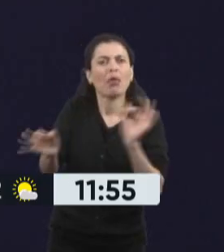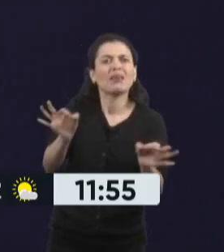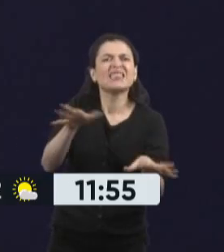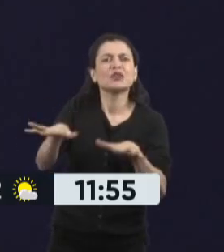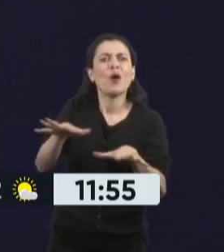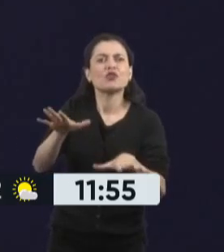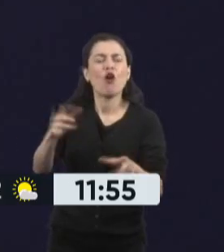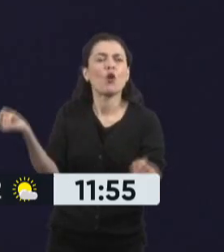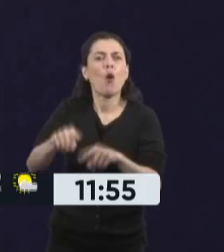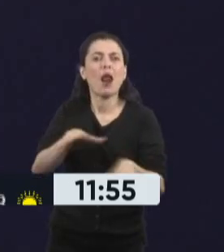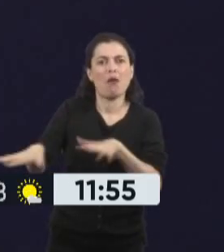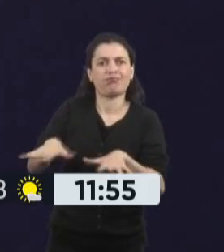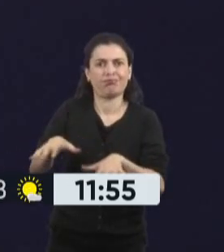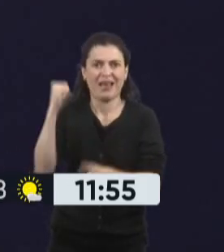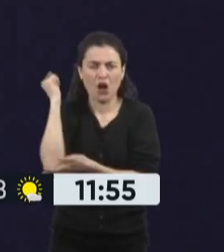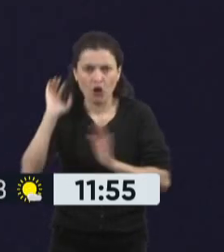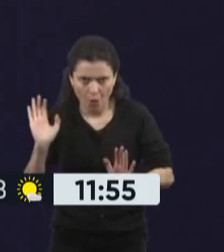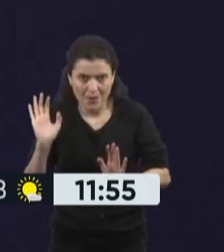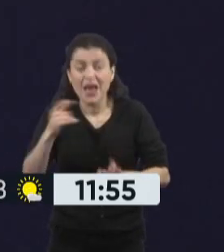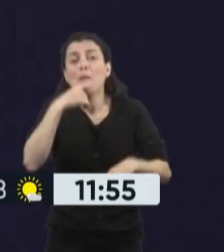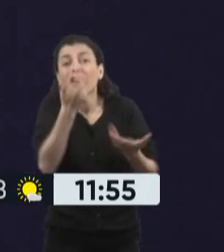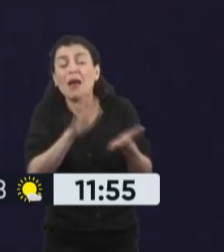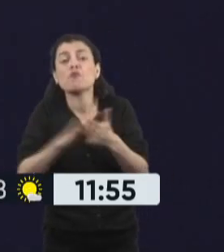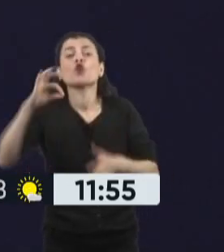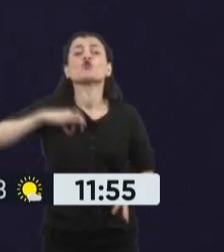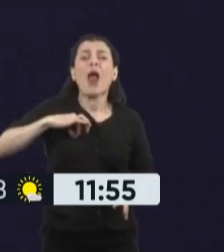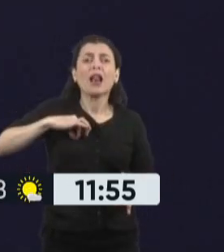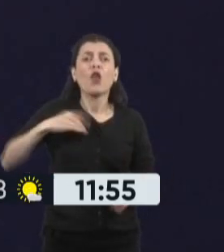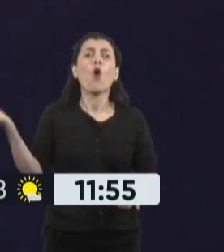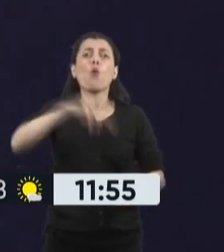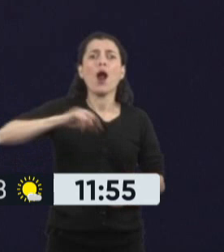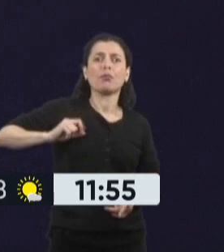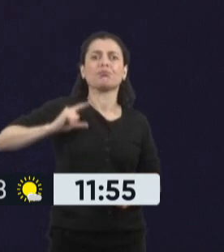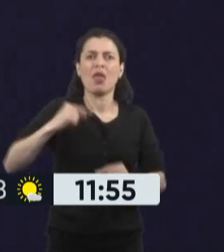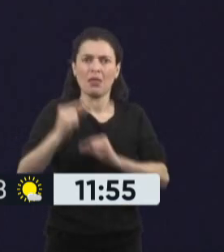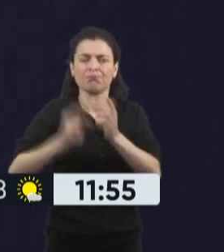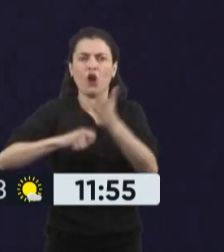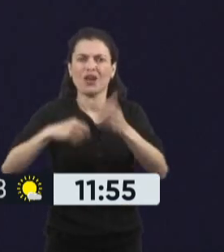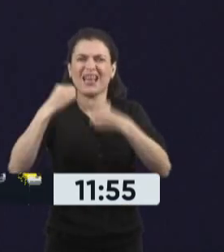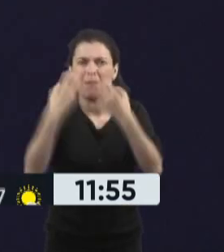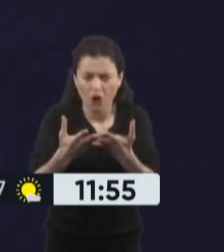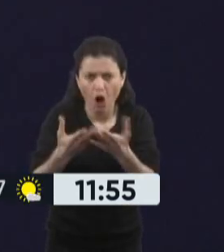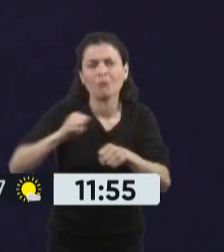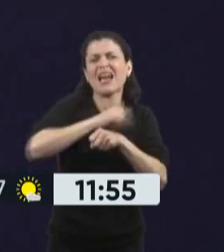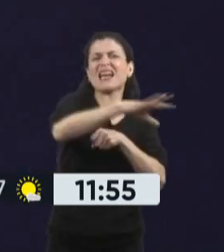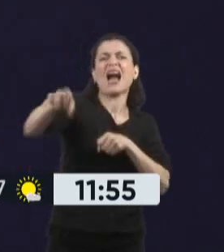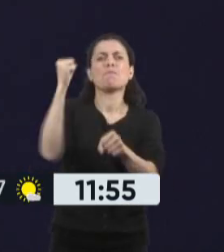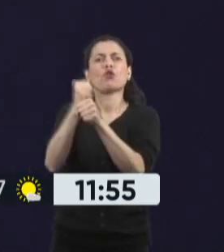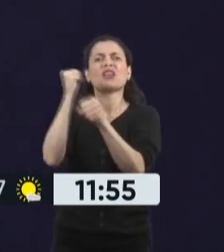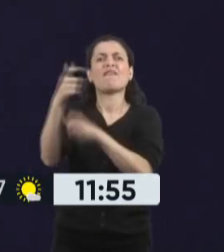reactivación que van desde el promedio del salario real hasta, no sé, campo, pesca, minería, los que nombro